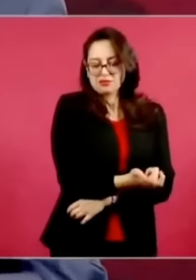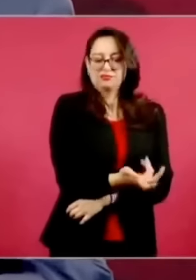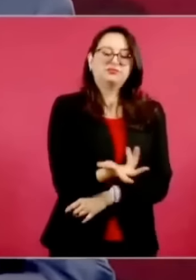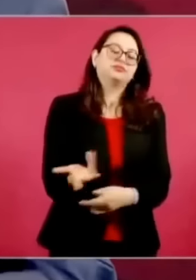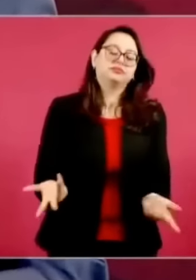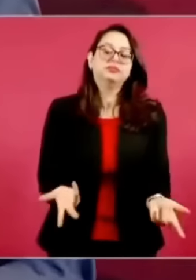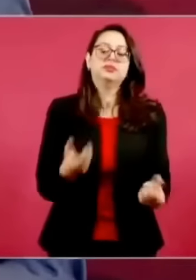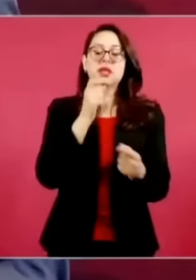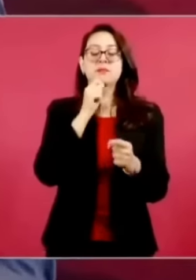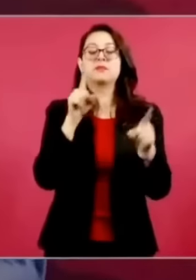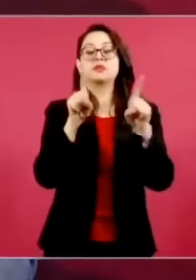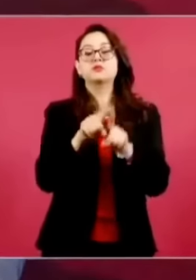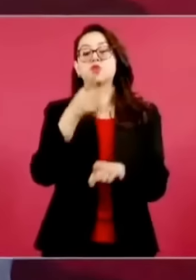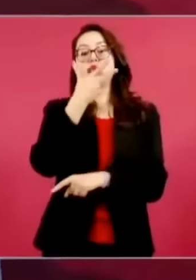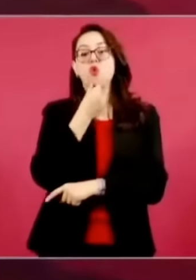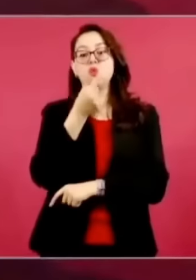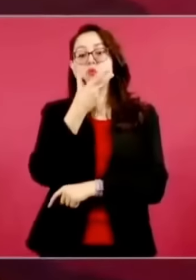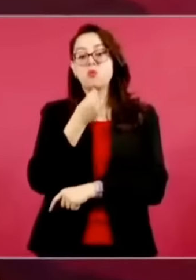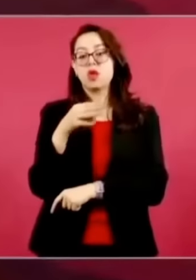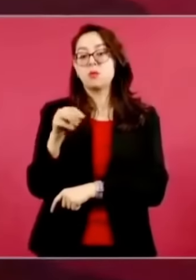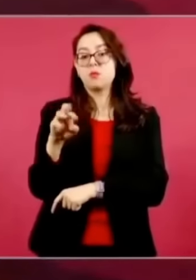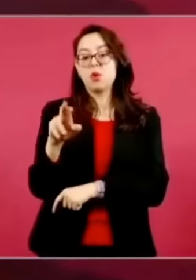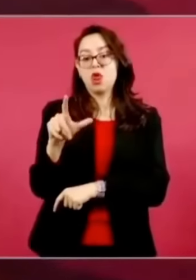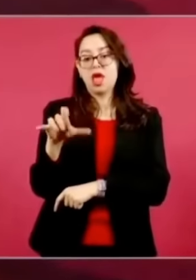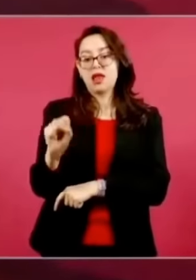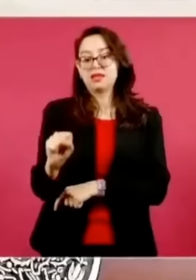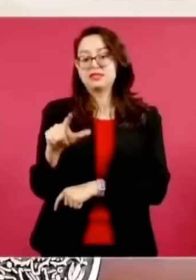fue procurador con Salinas.